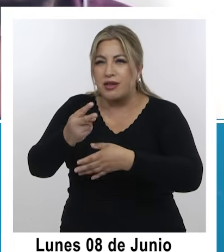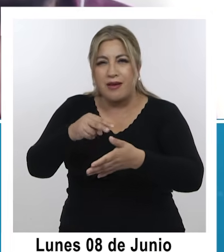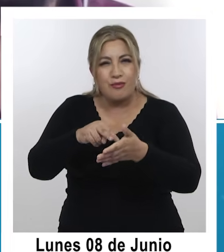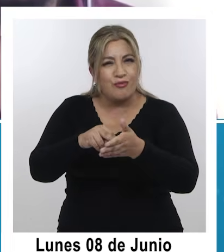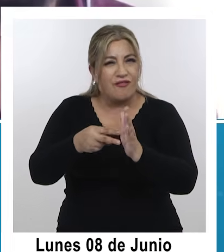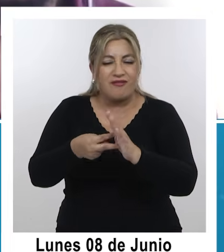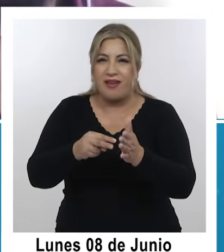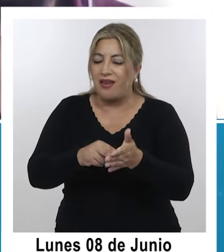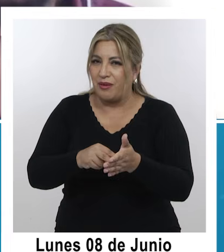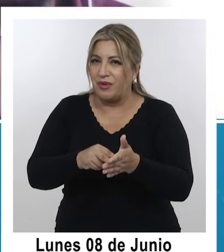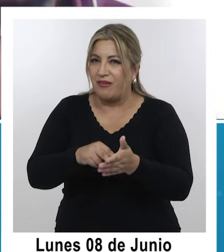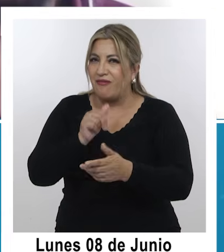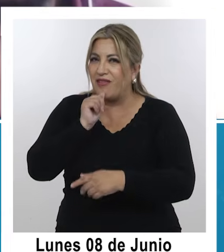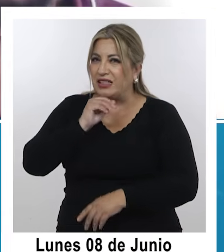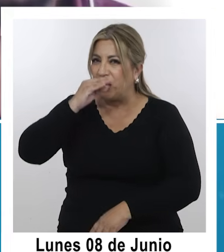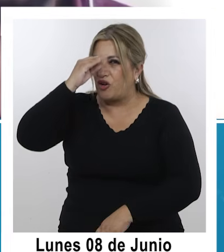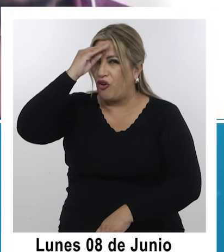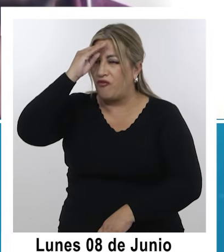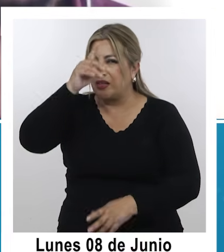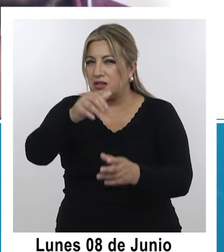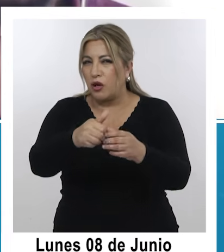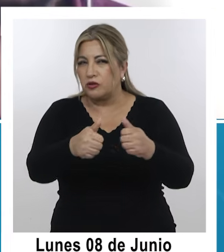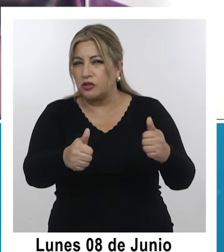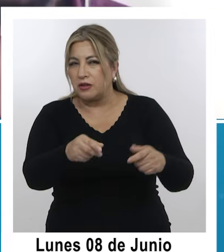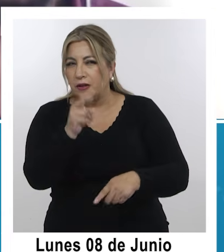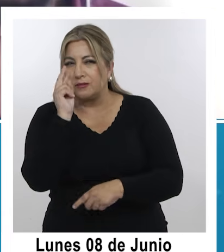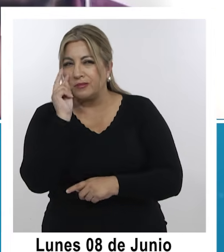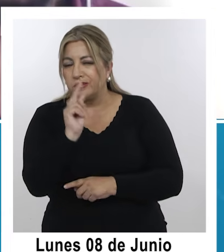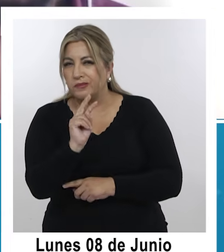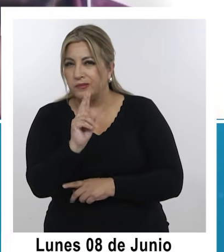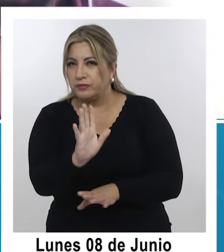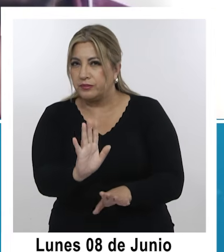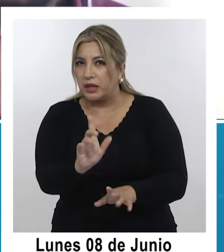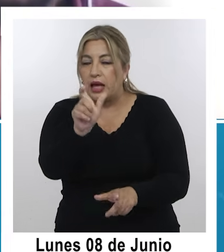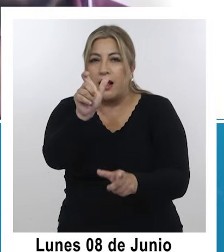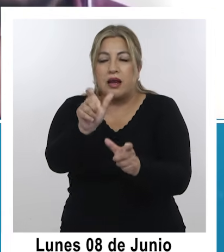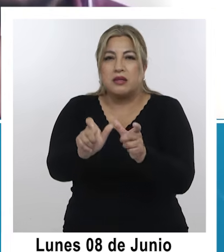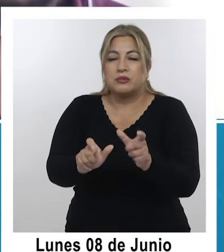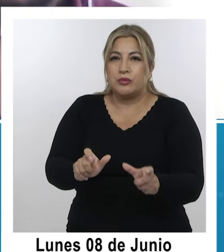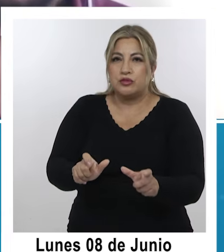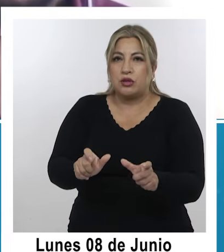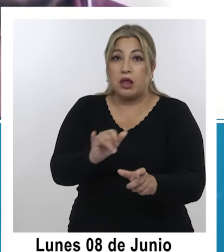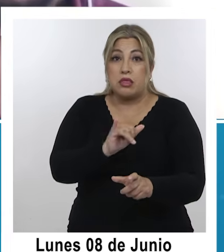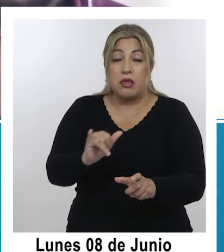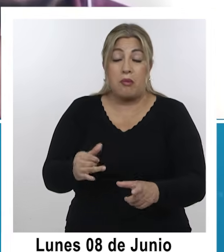cree, que desconfía de sus autoridades, de las personas que las van a